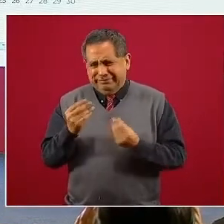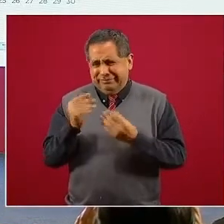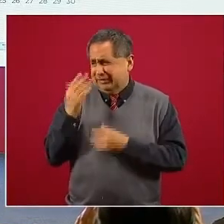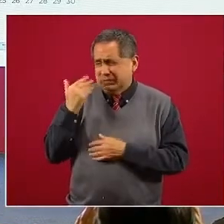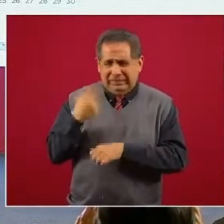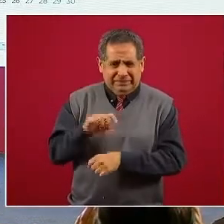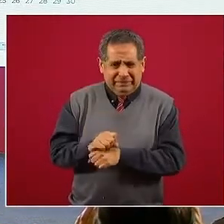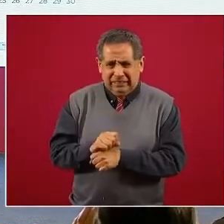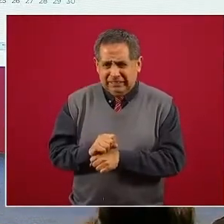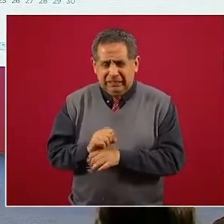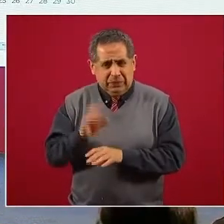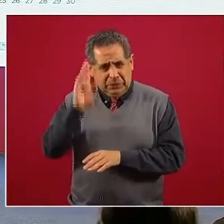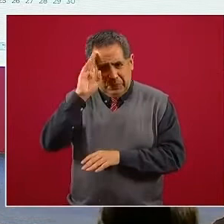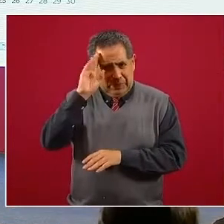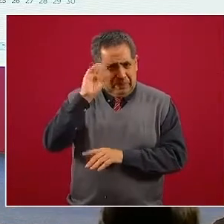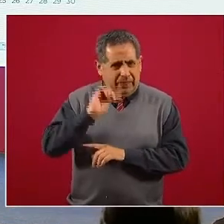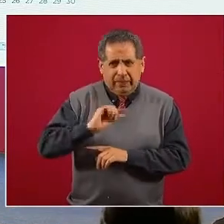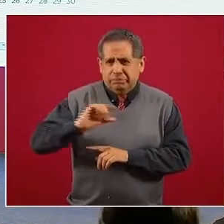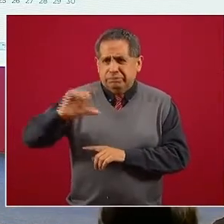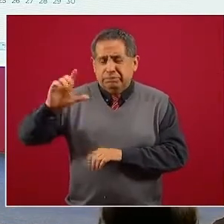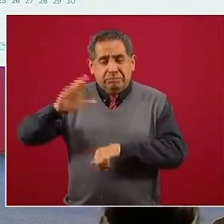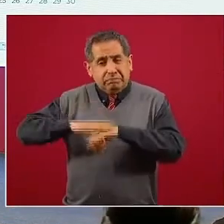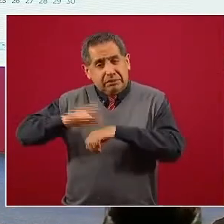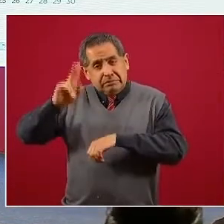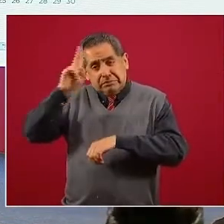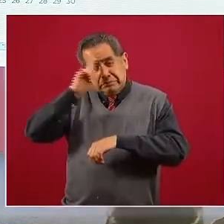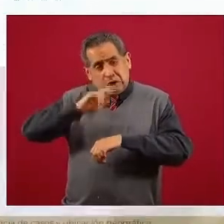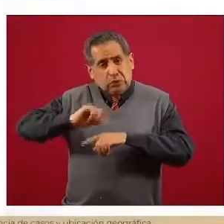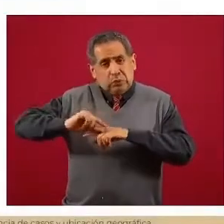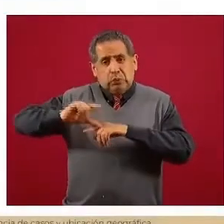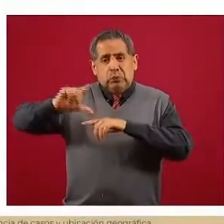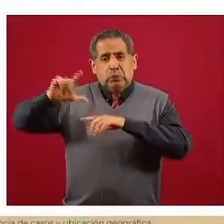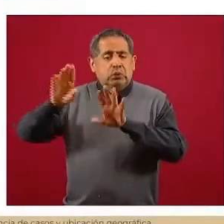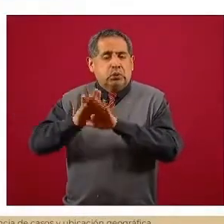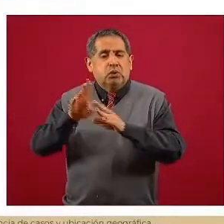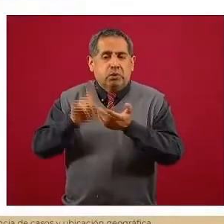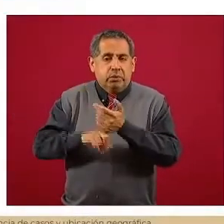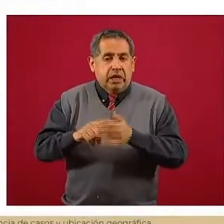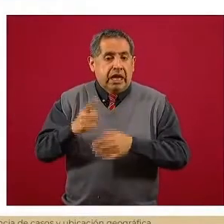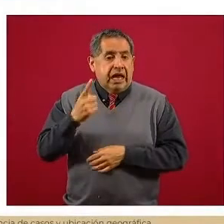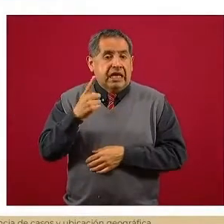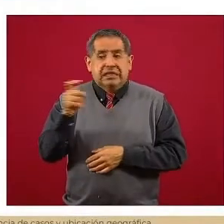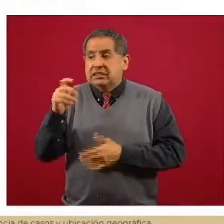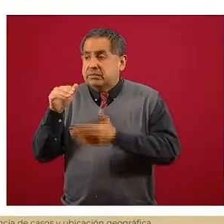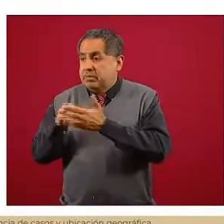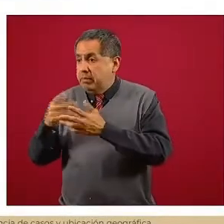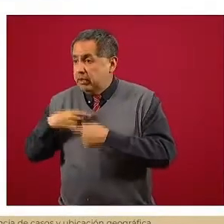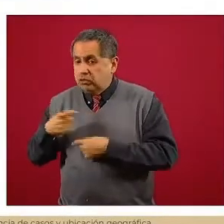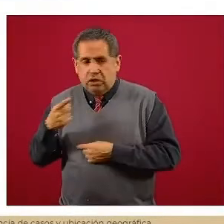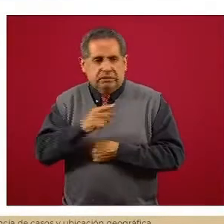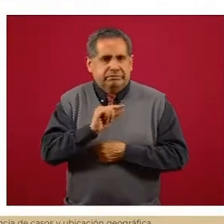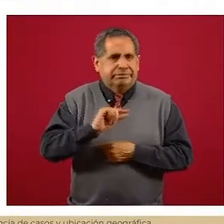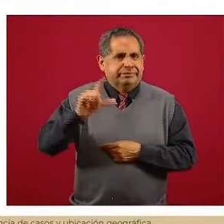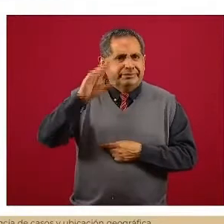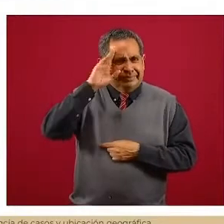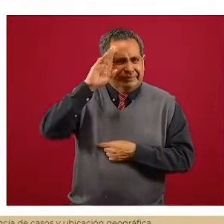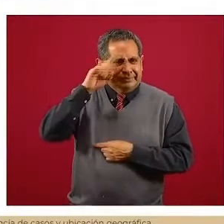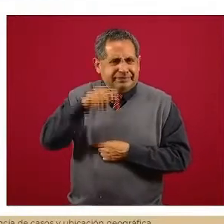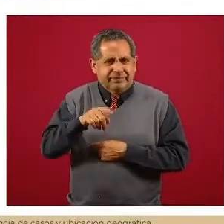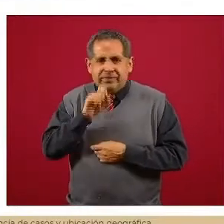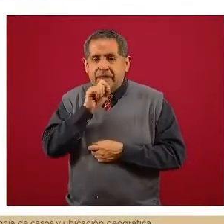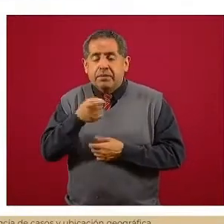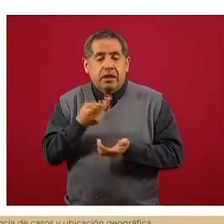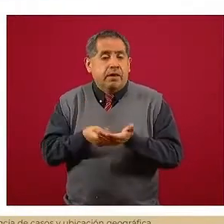últimas semanas alcanzó la mayor tasa de incidencia por 100,000 habitantes de todos ellos, pero que además y que junto